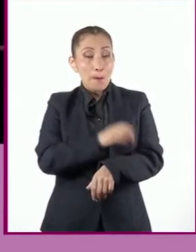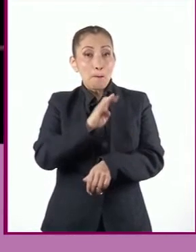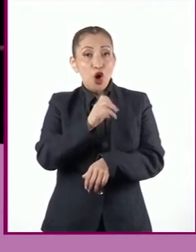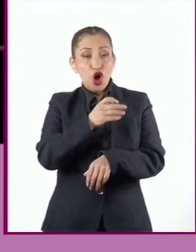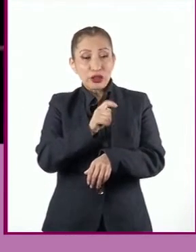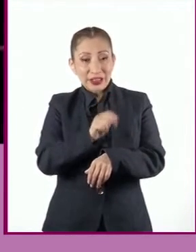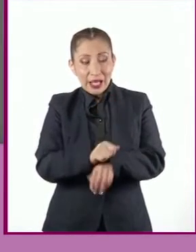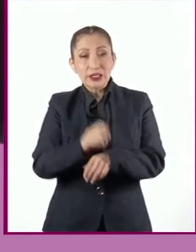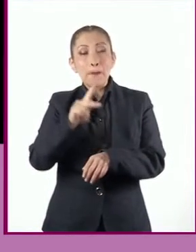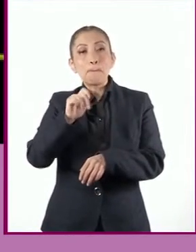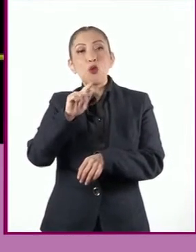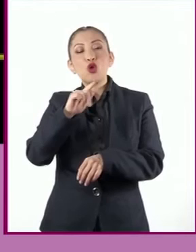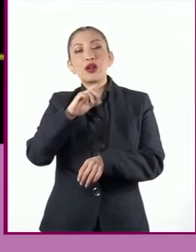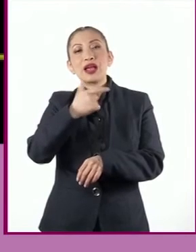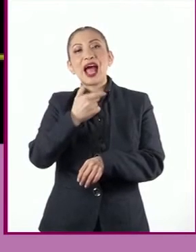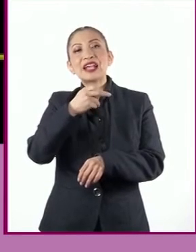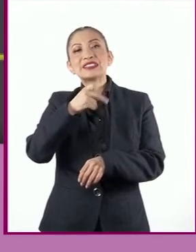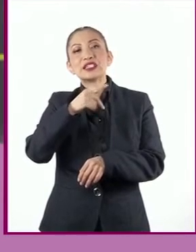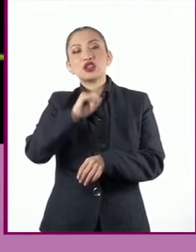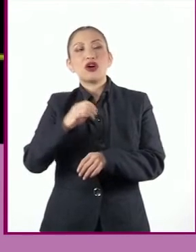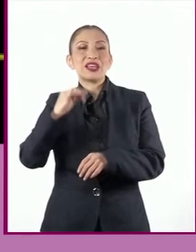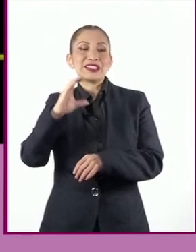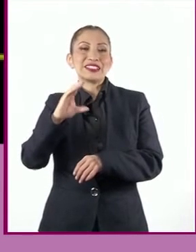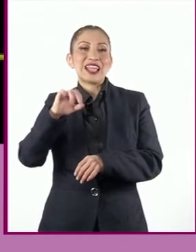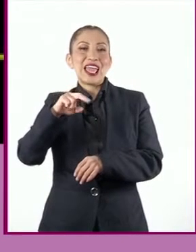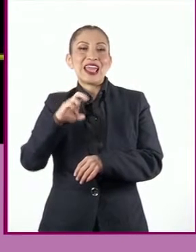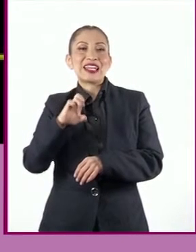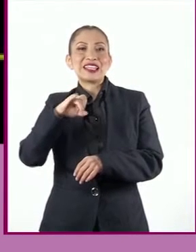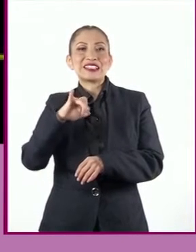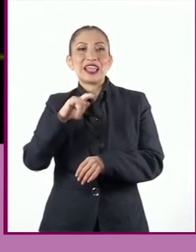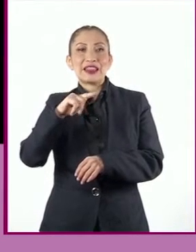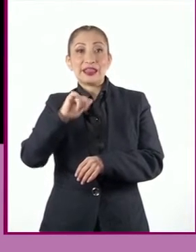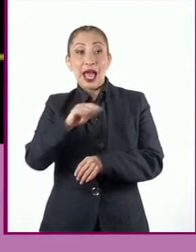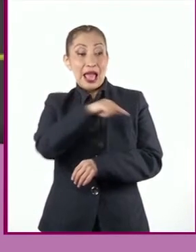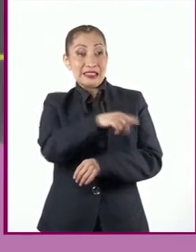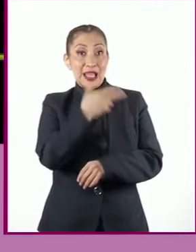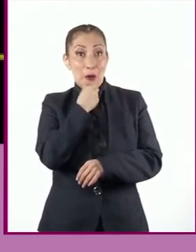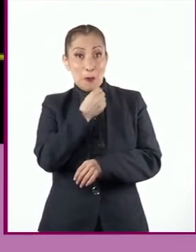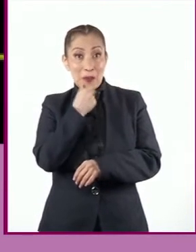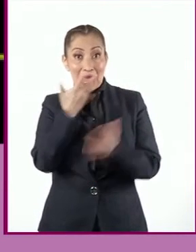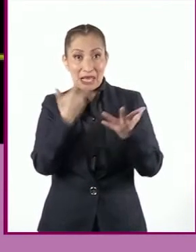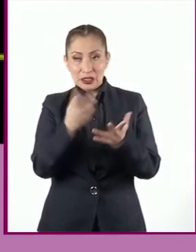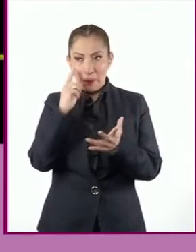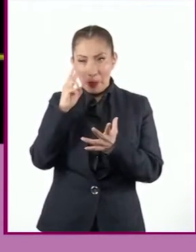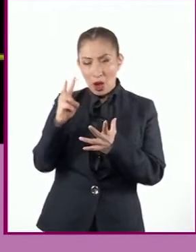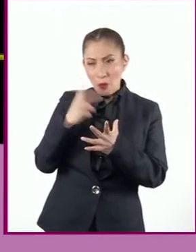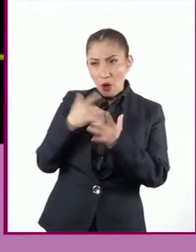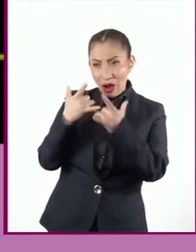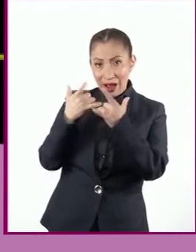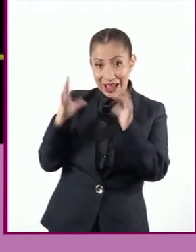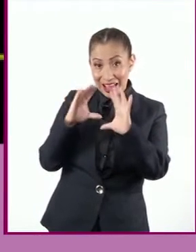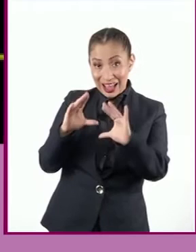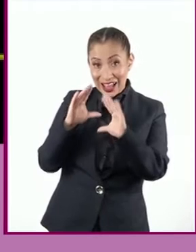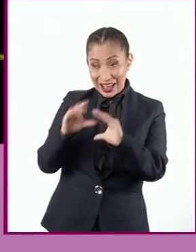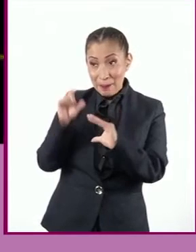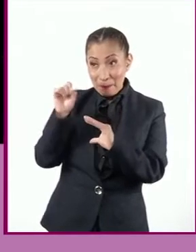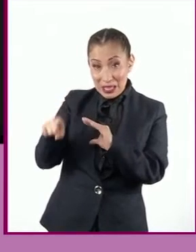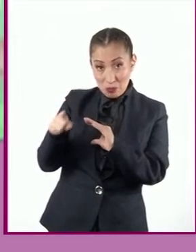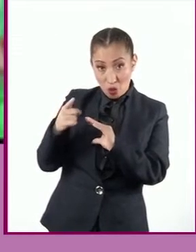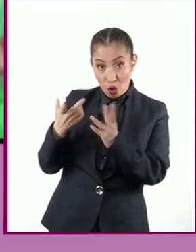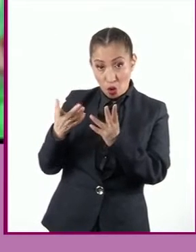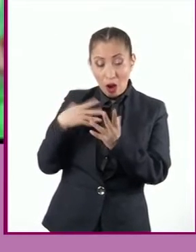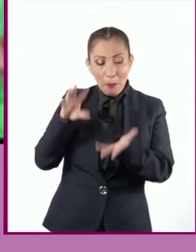Pulgarcito y Cenicienta. En ellos, Perrault retomó el uso de la moraleja que hacía Jean de La